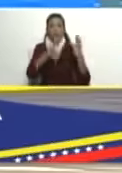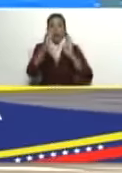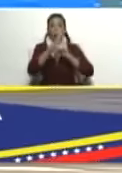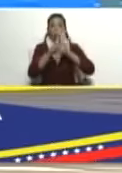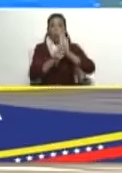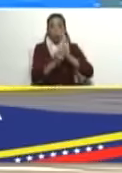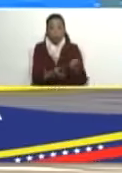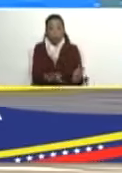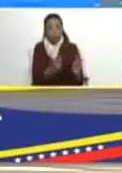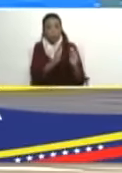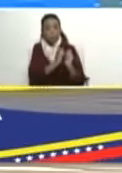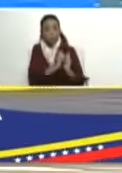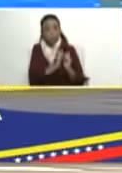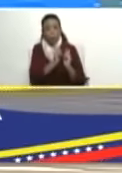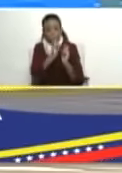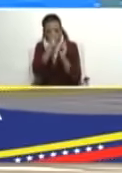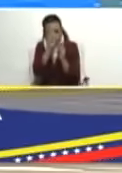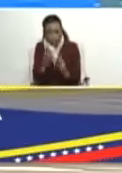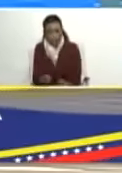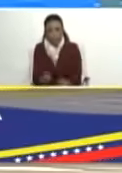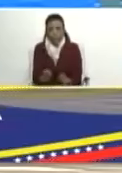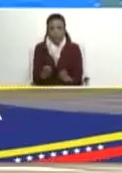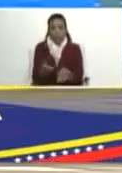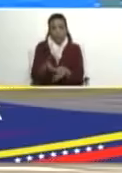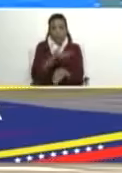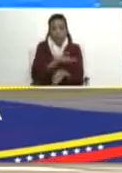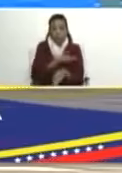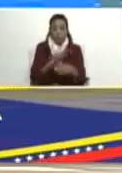constitucionales plenas,